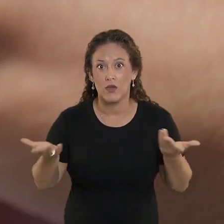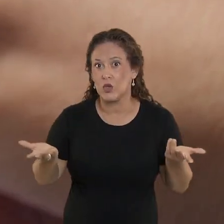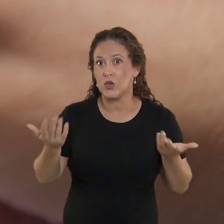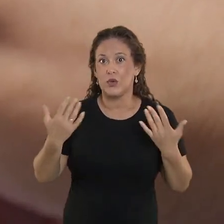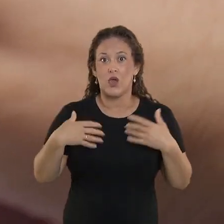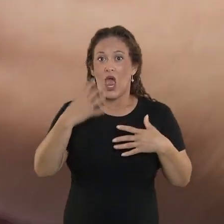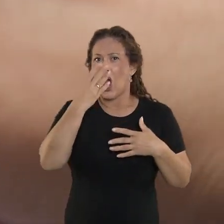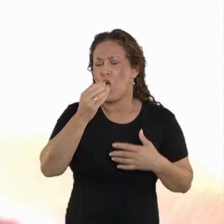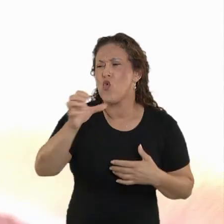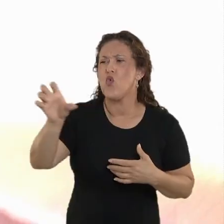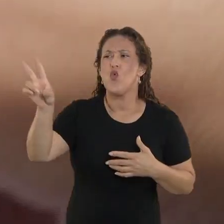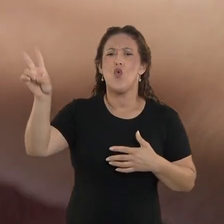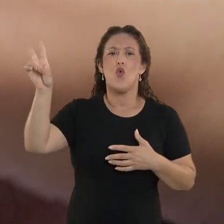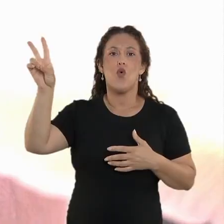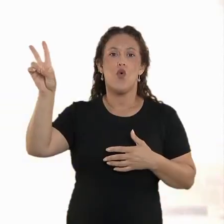¿Qué pasó?